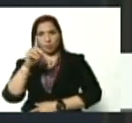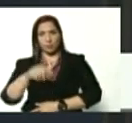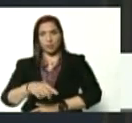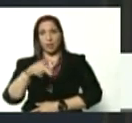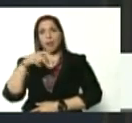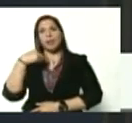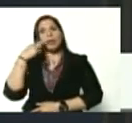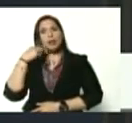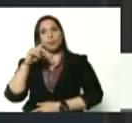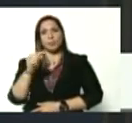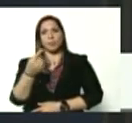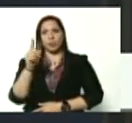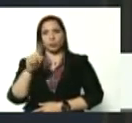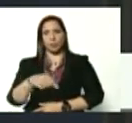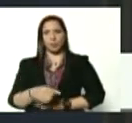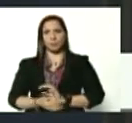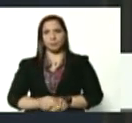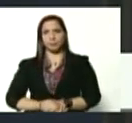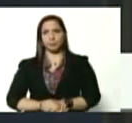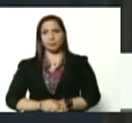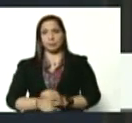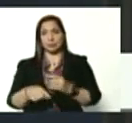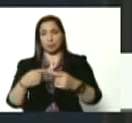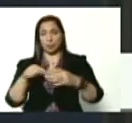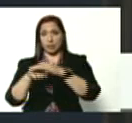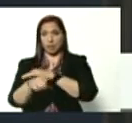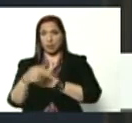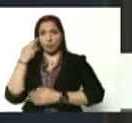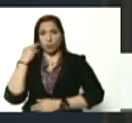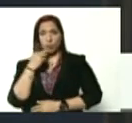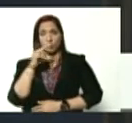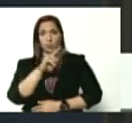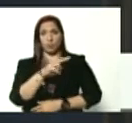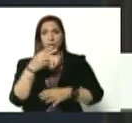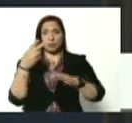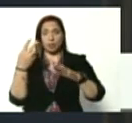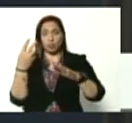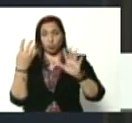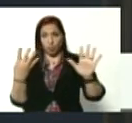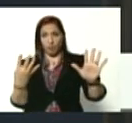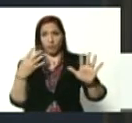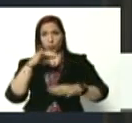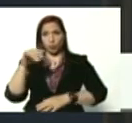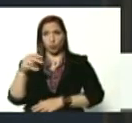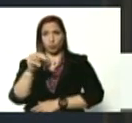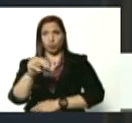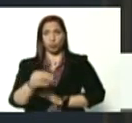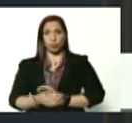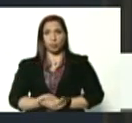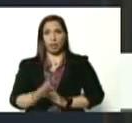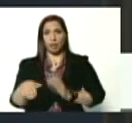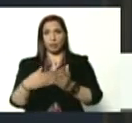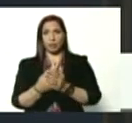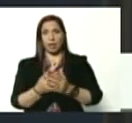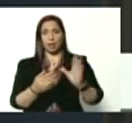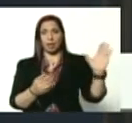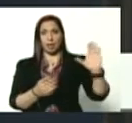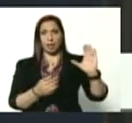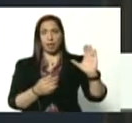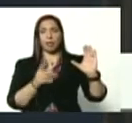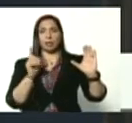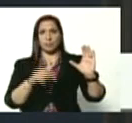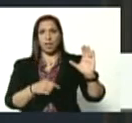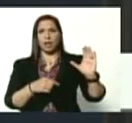como negro primero luego entraría a bolívar el 29 de junio a caracas en